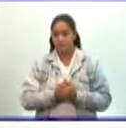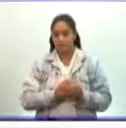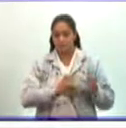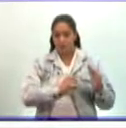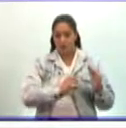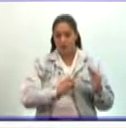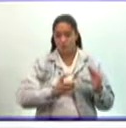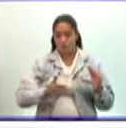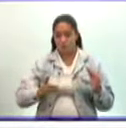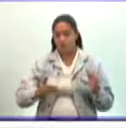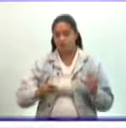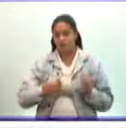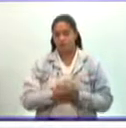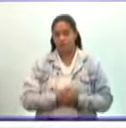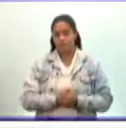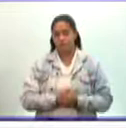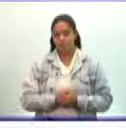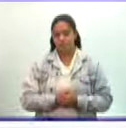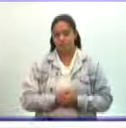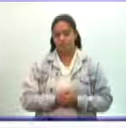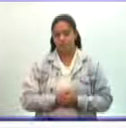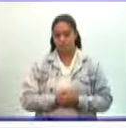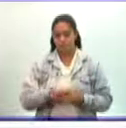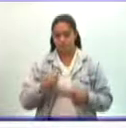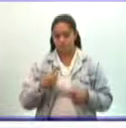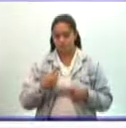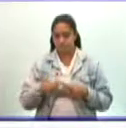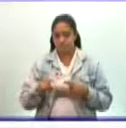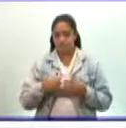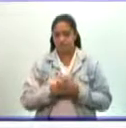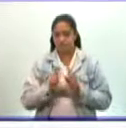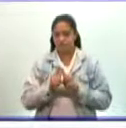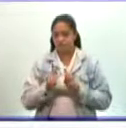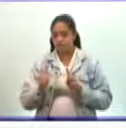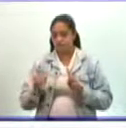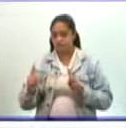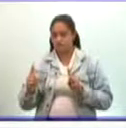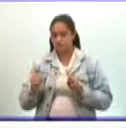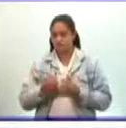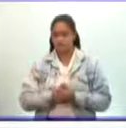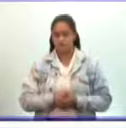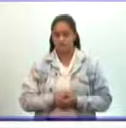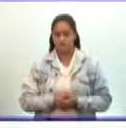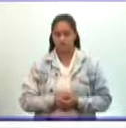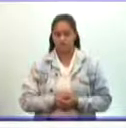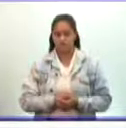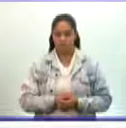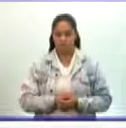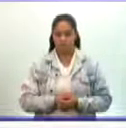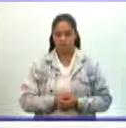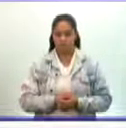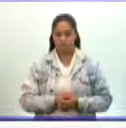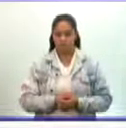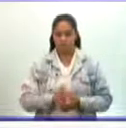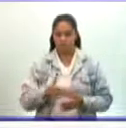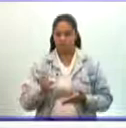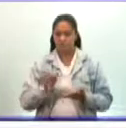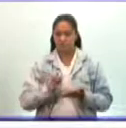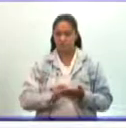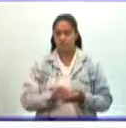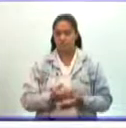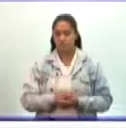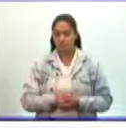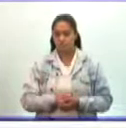en este caso se corresponden con la otra semirrecta. Y están determinados por el